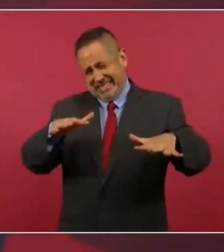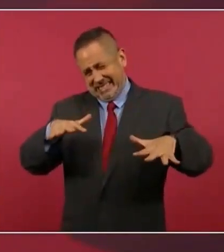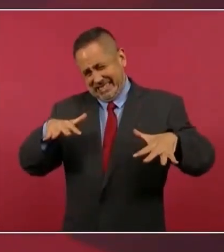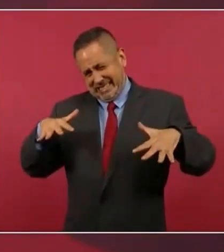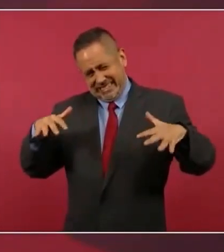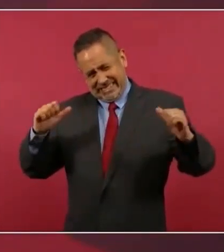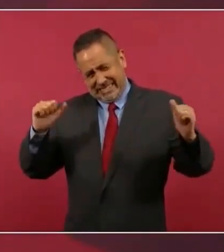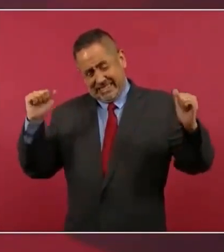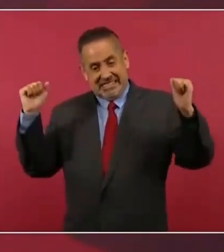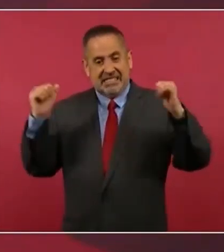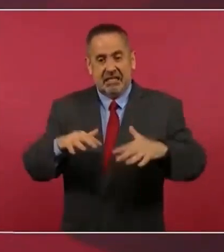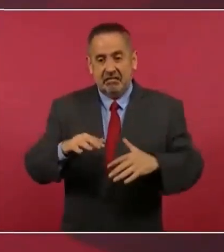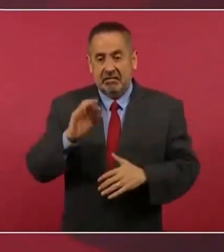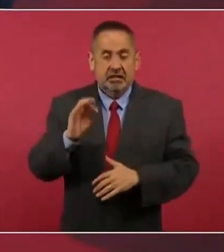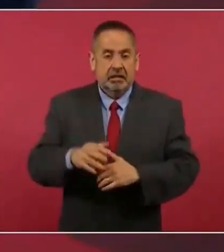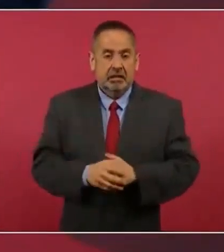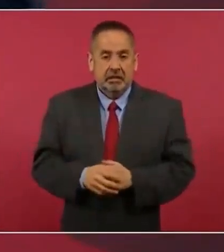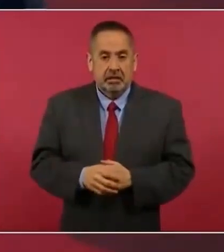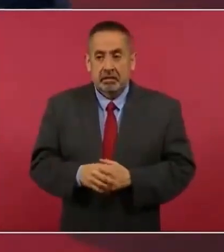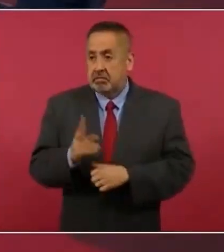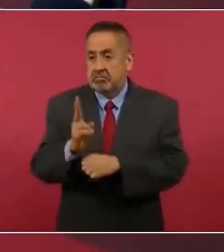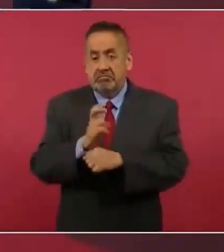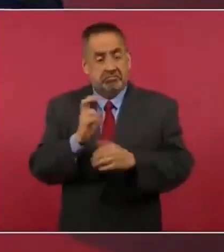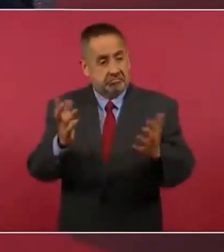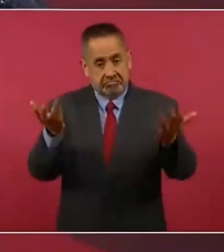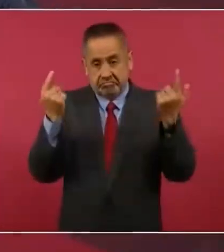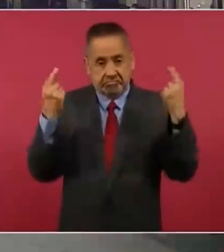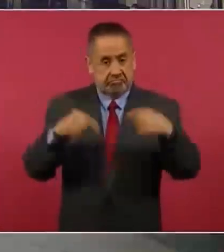Grande. Están invitados todos.